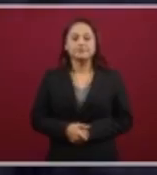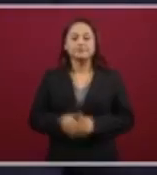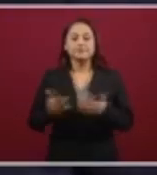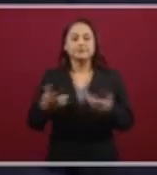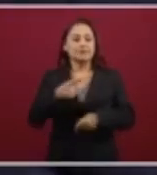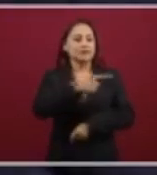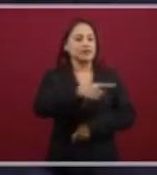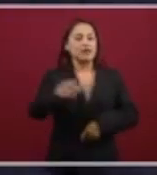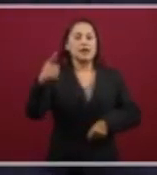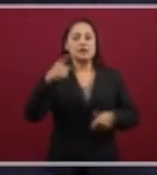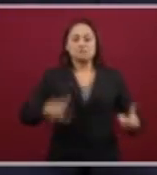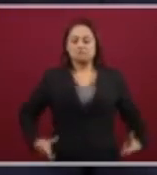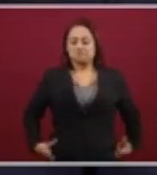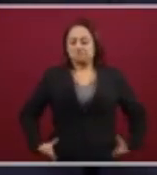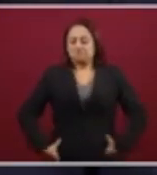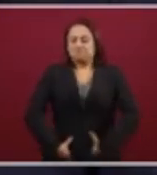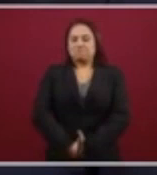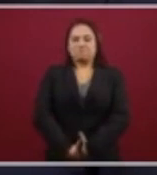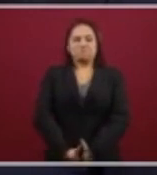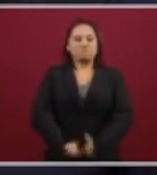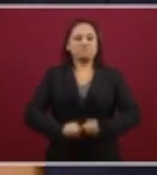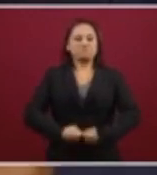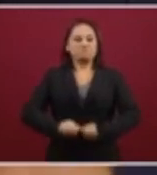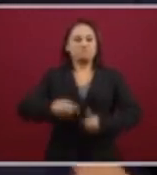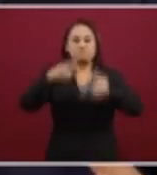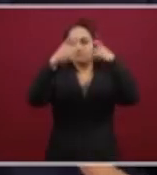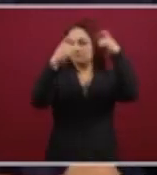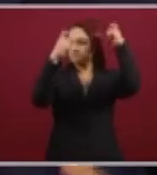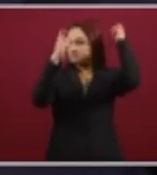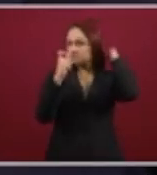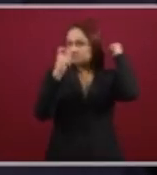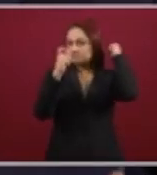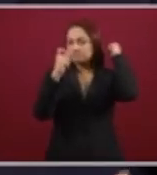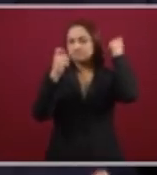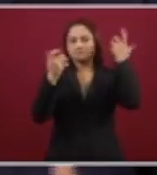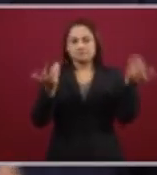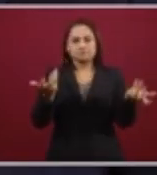sombrero, tejano, camisa